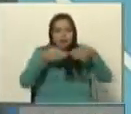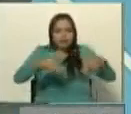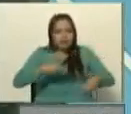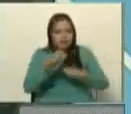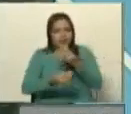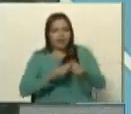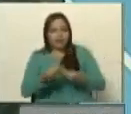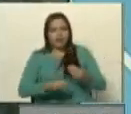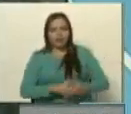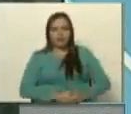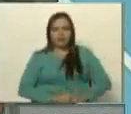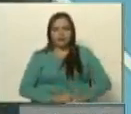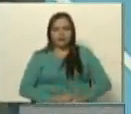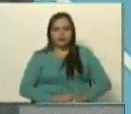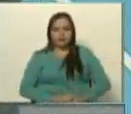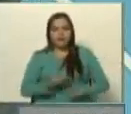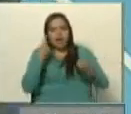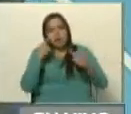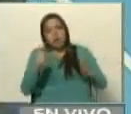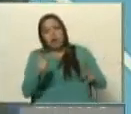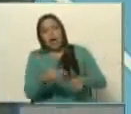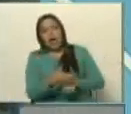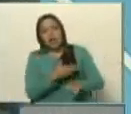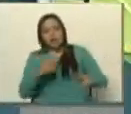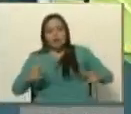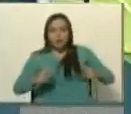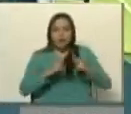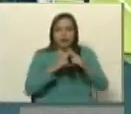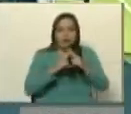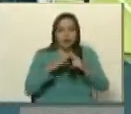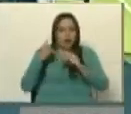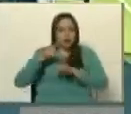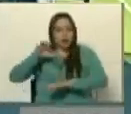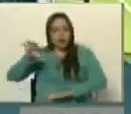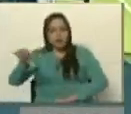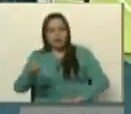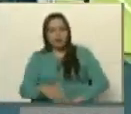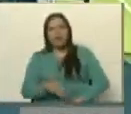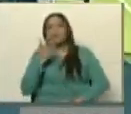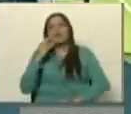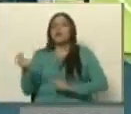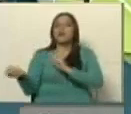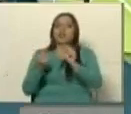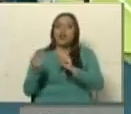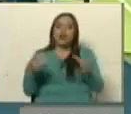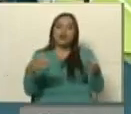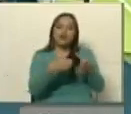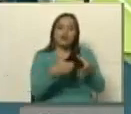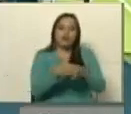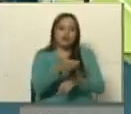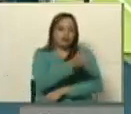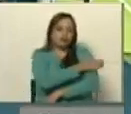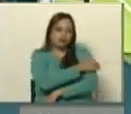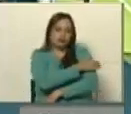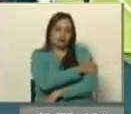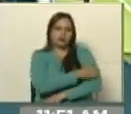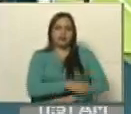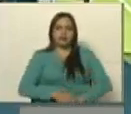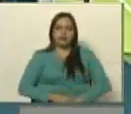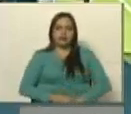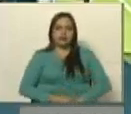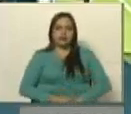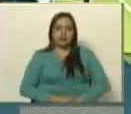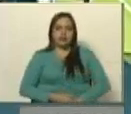antes. Quizás tú te refieras a los encuentros que hemos tenido en el exterior, en el diálogo con factores o con elementos de la oposición. Bueno, lo